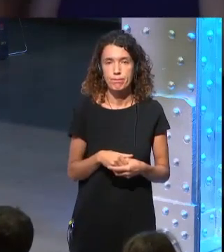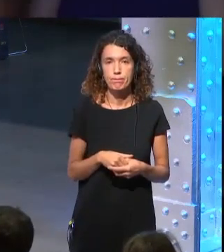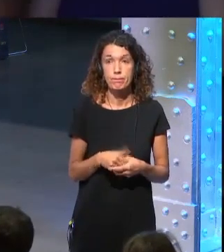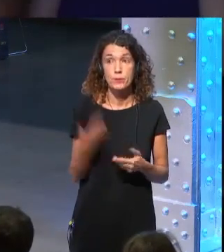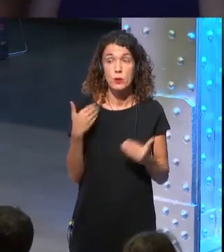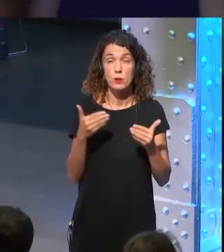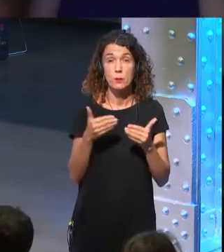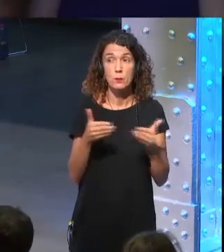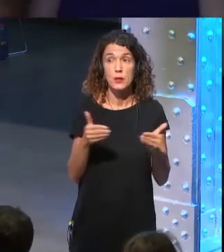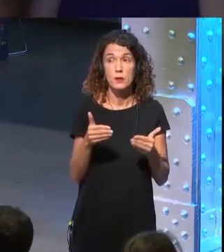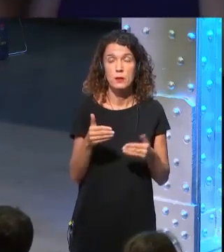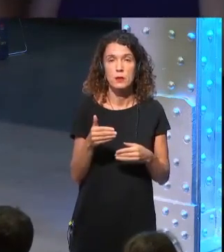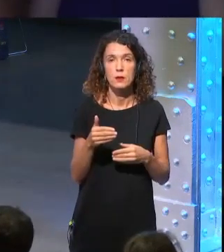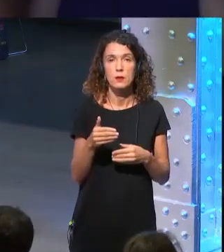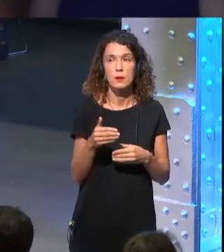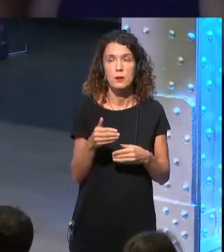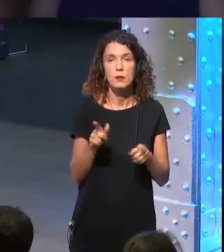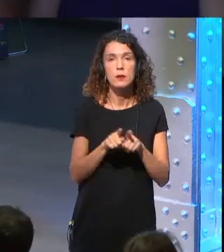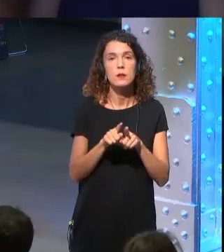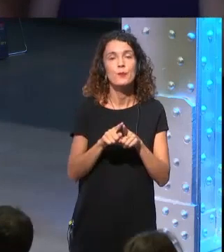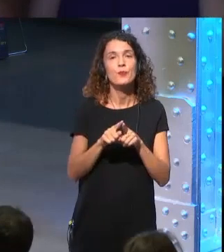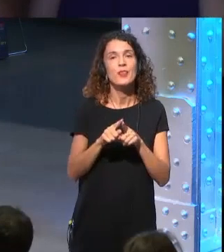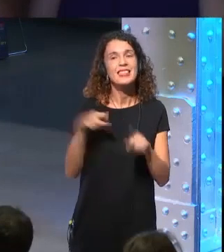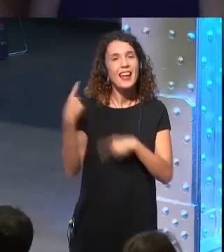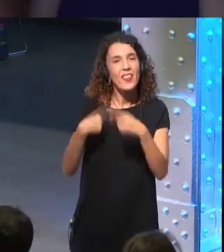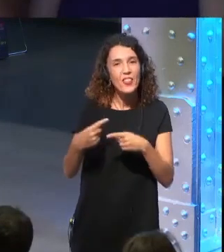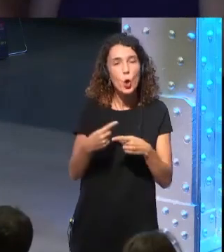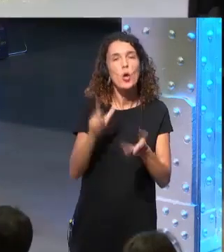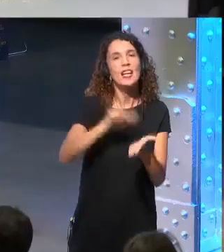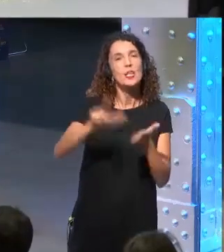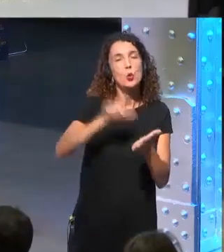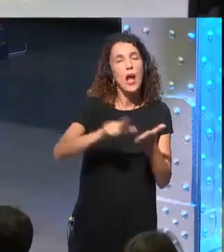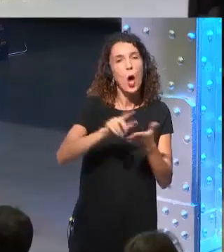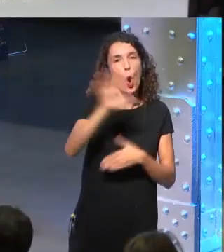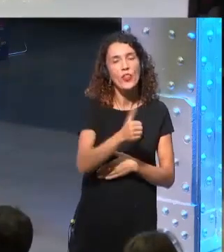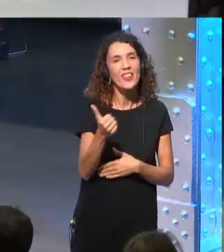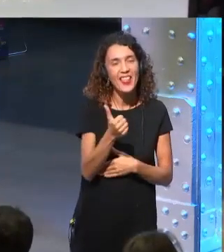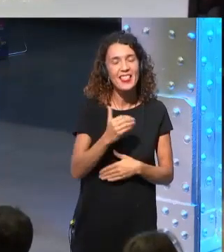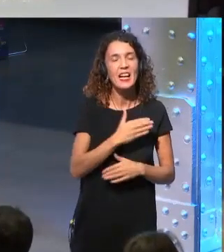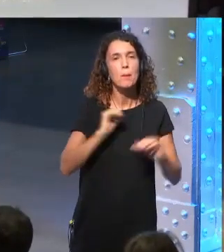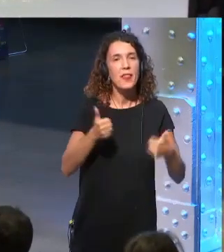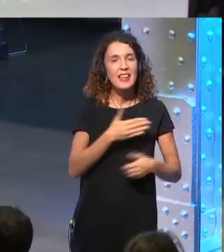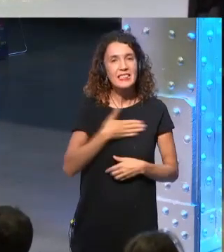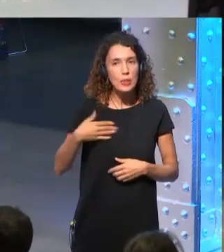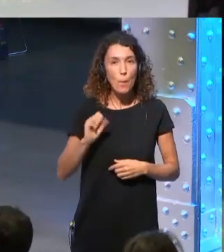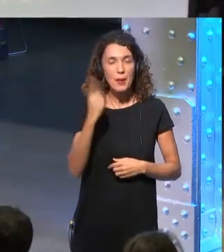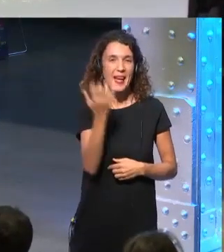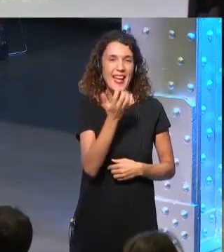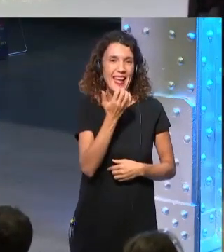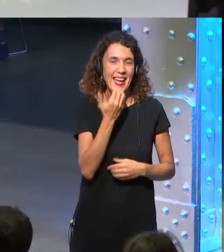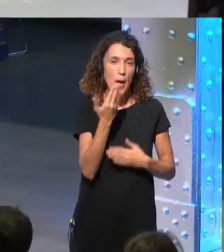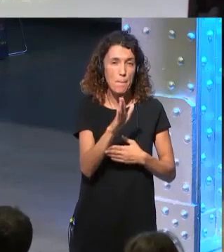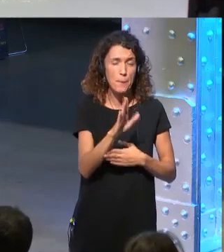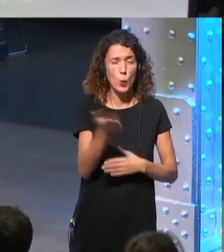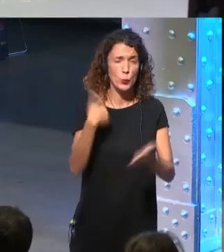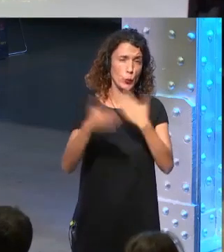al principio de la tradición de la literatura occidental. Me gustaría empezar con el primer ejemplo